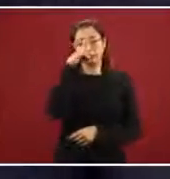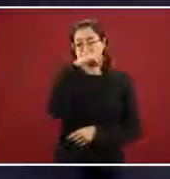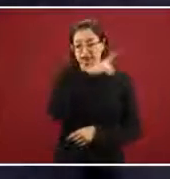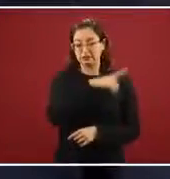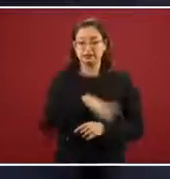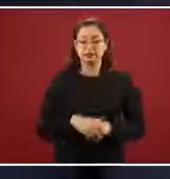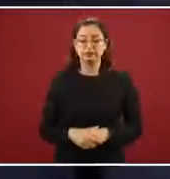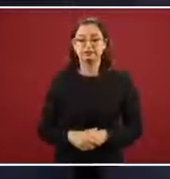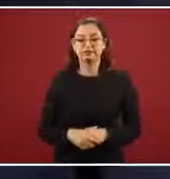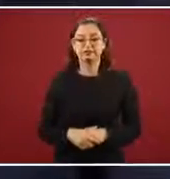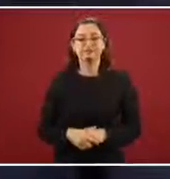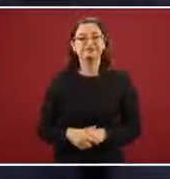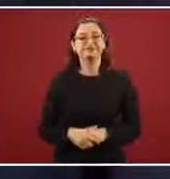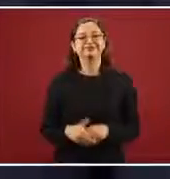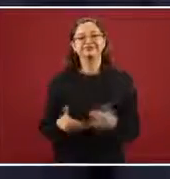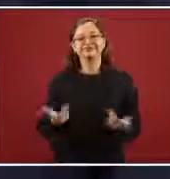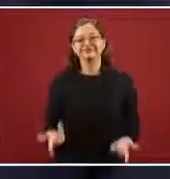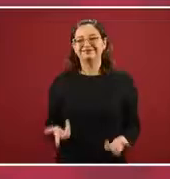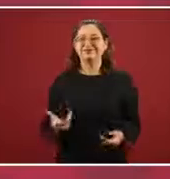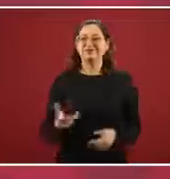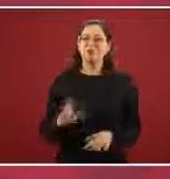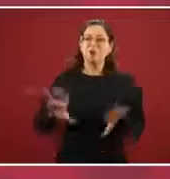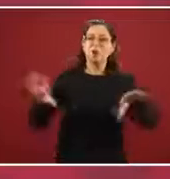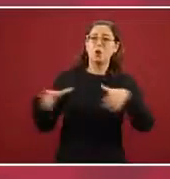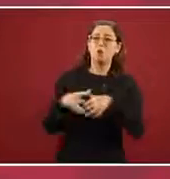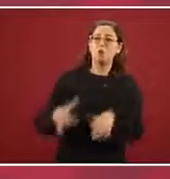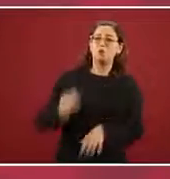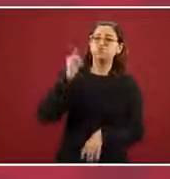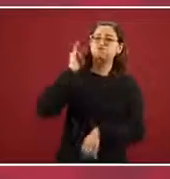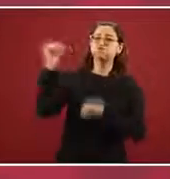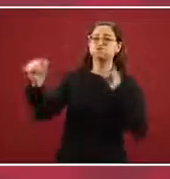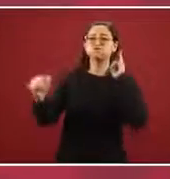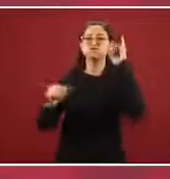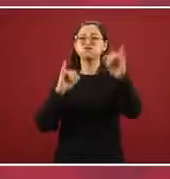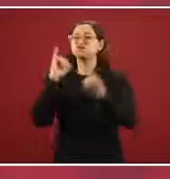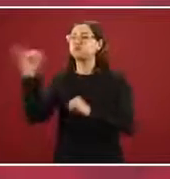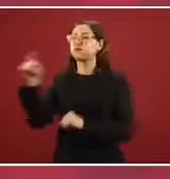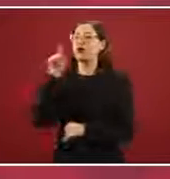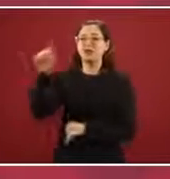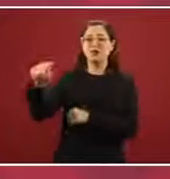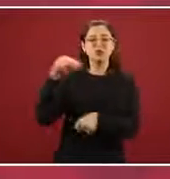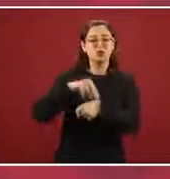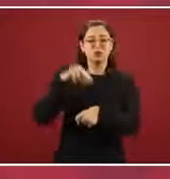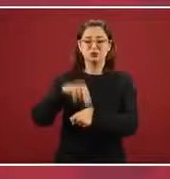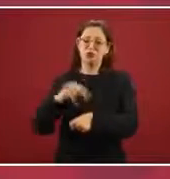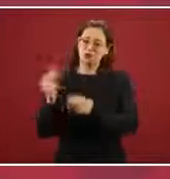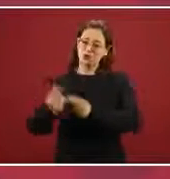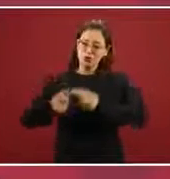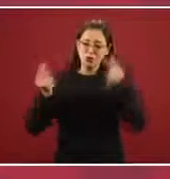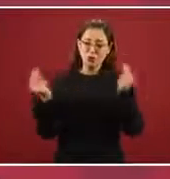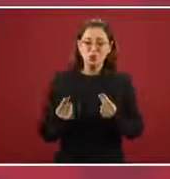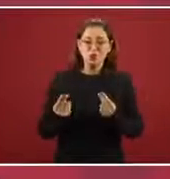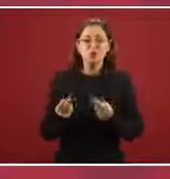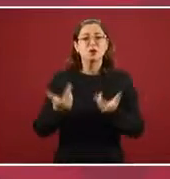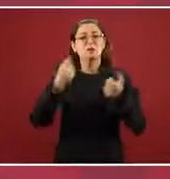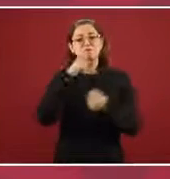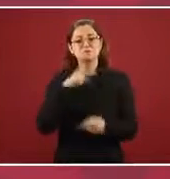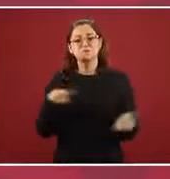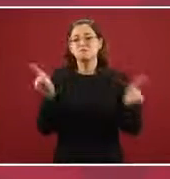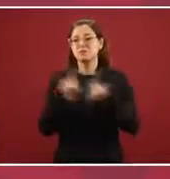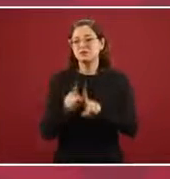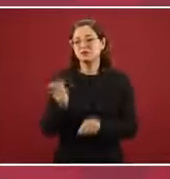tengamos médicos en las comunidades más apartadas y que estén todos los